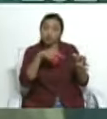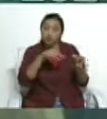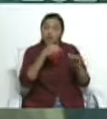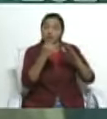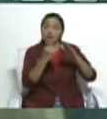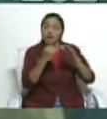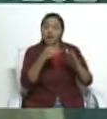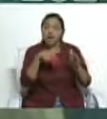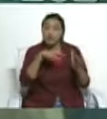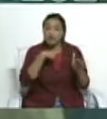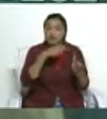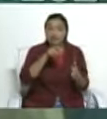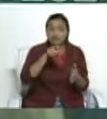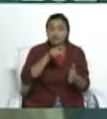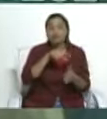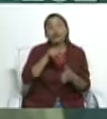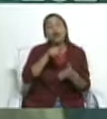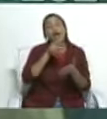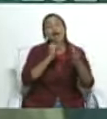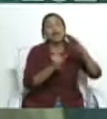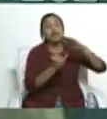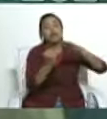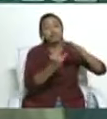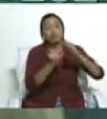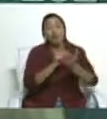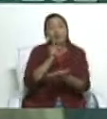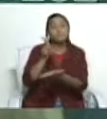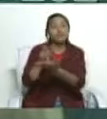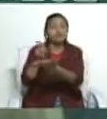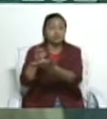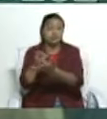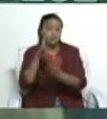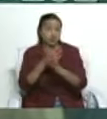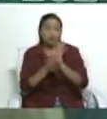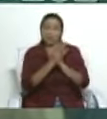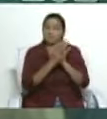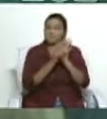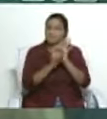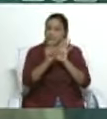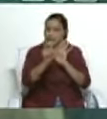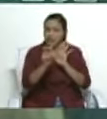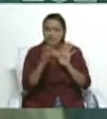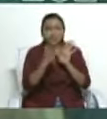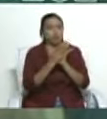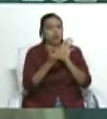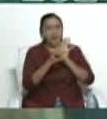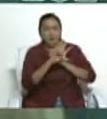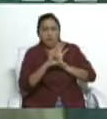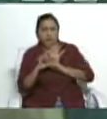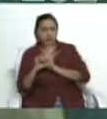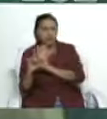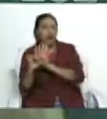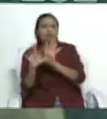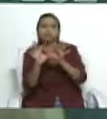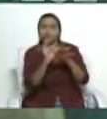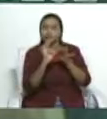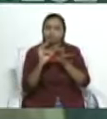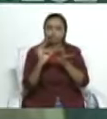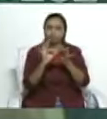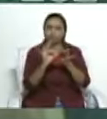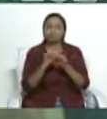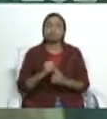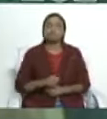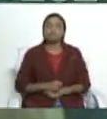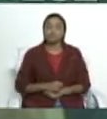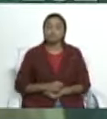instituciones. Dentro del marco de la Constitución, dentro del marco de las leyes, hoy nuestra organización política con